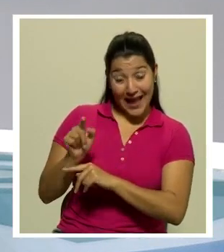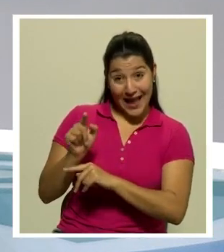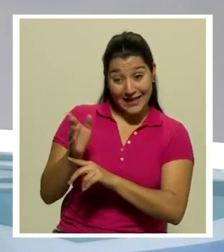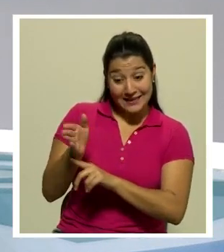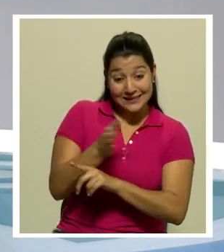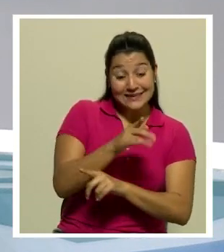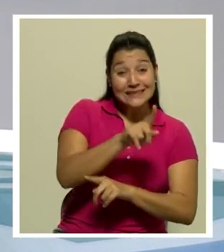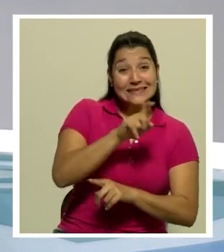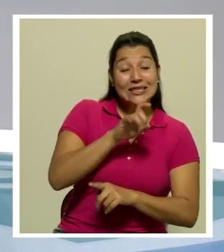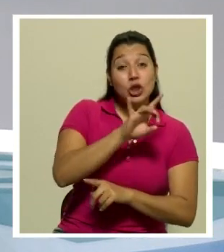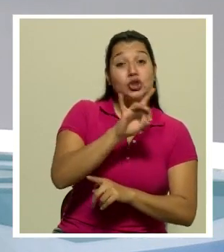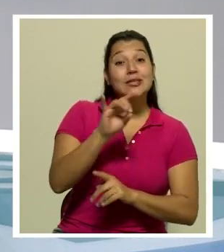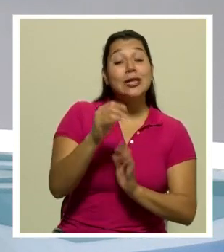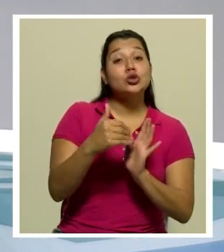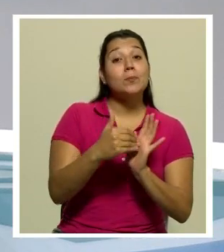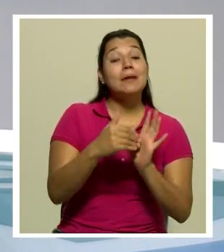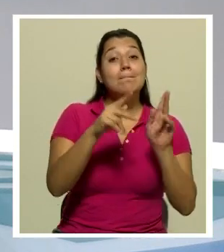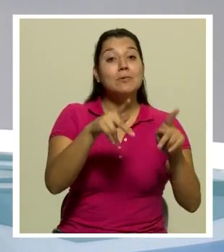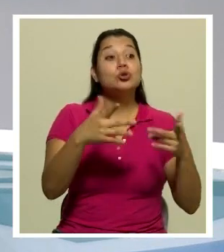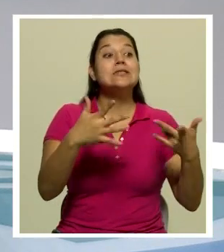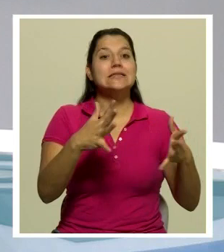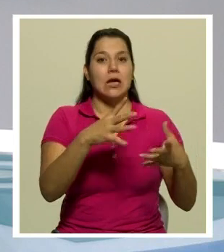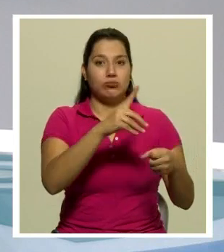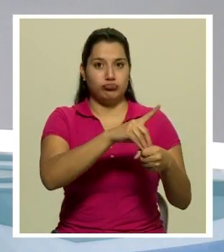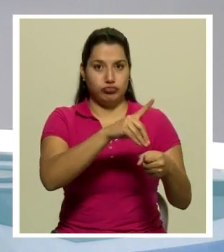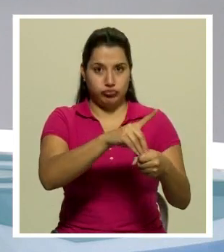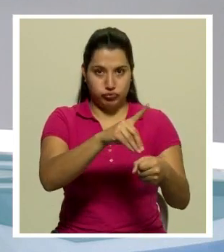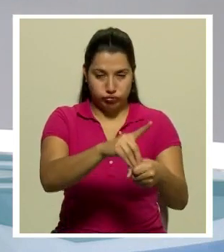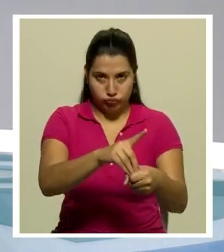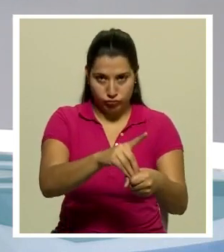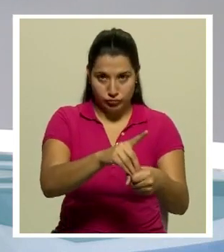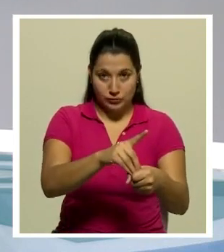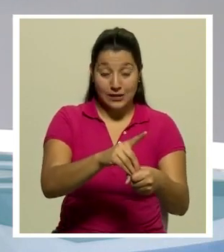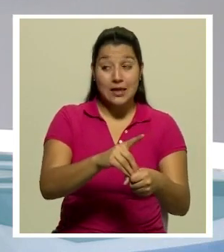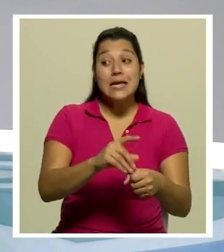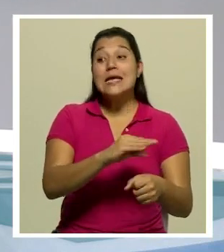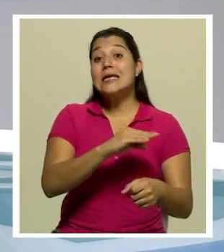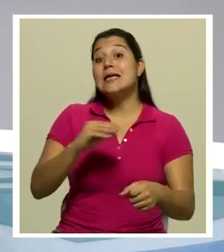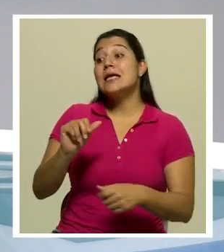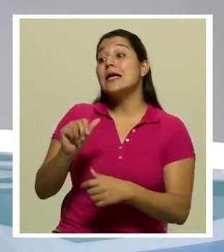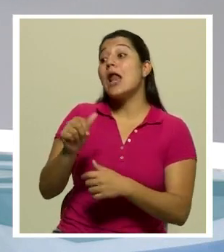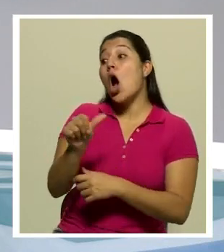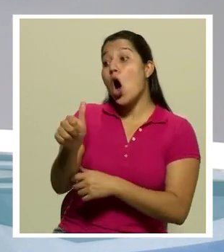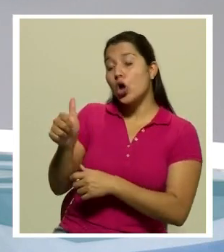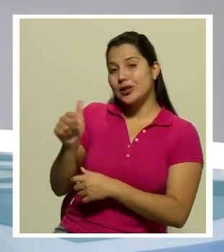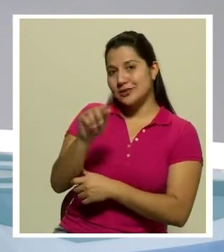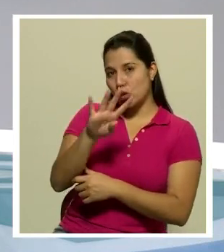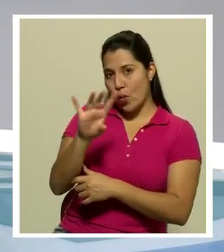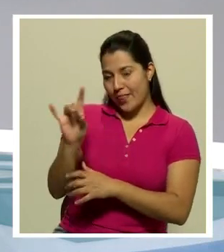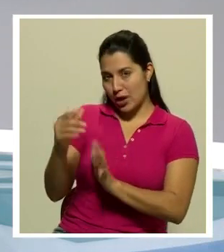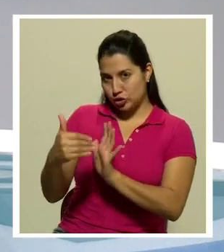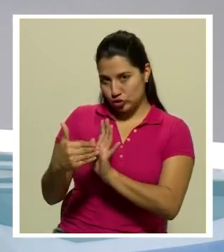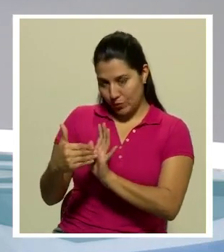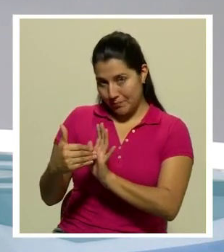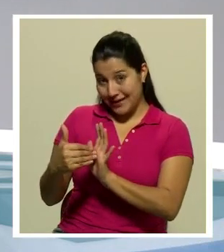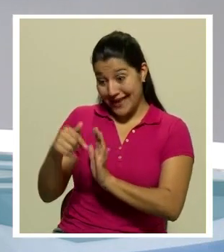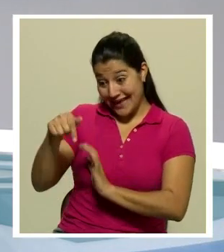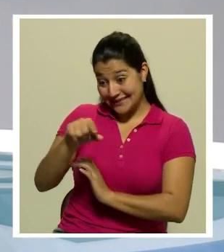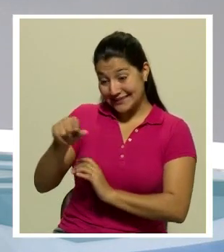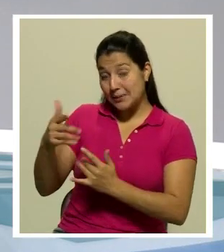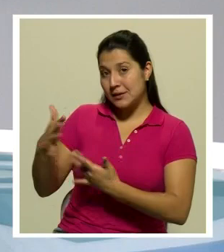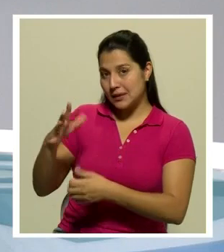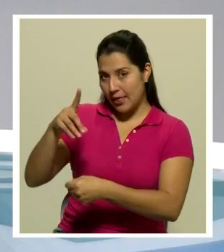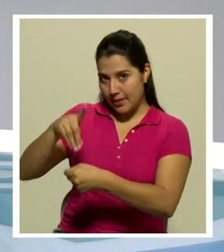188.000 personas ya recibieron su dinero y a otras 48.000 se les depositará durante esta